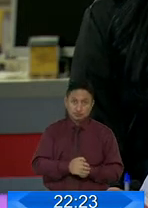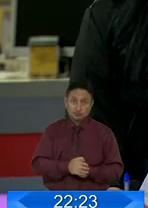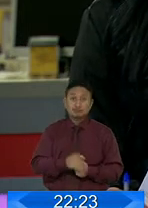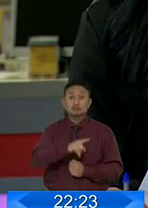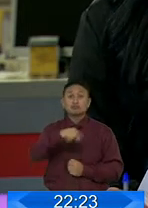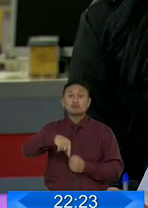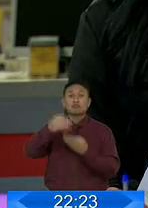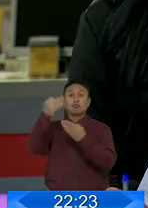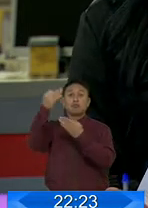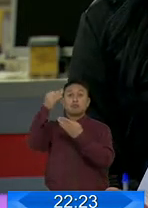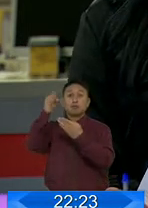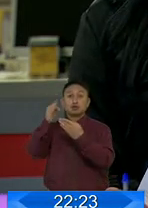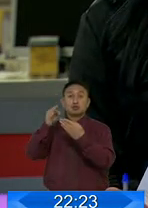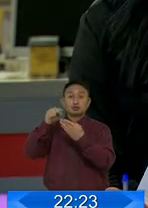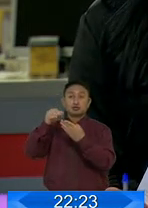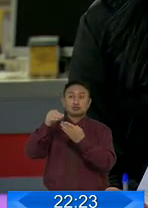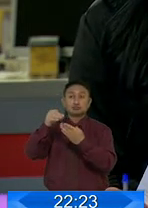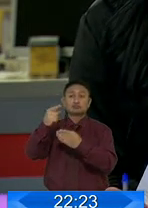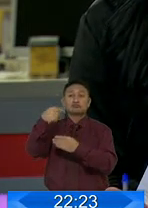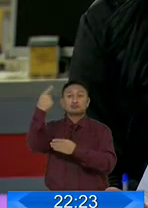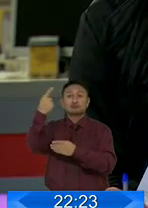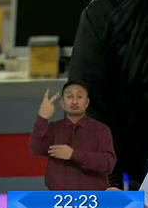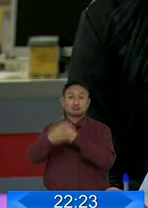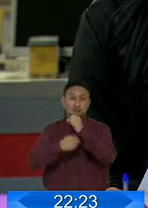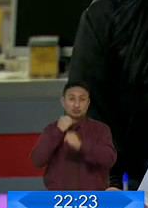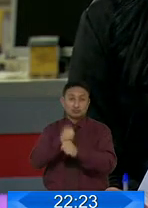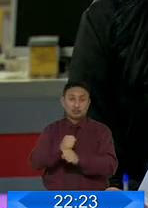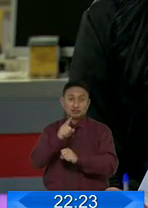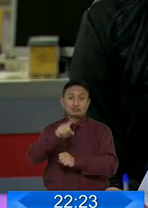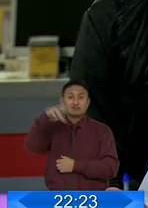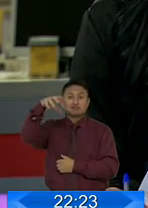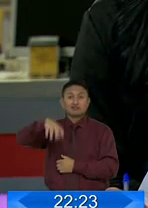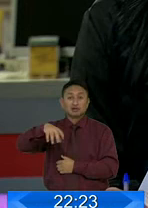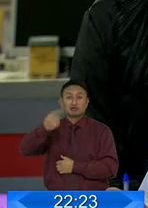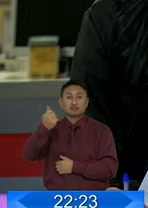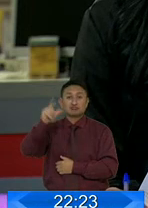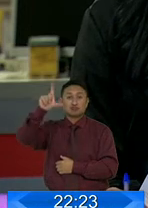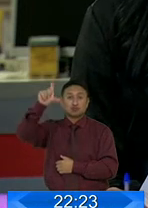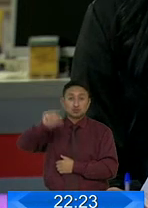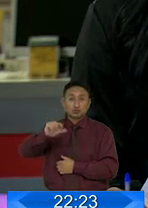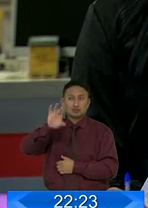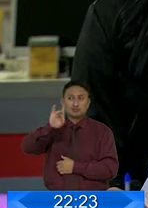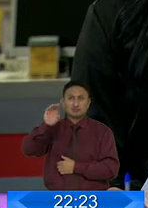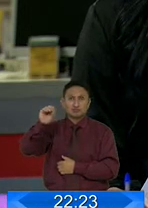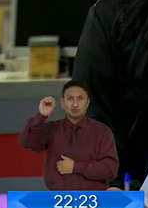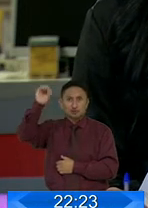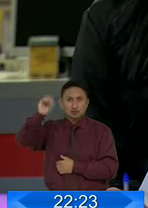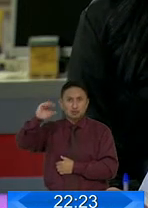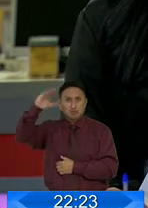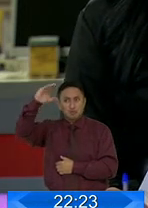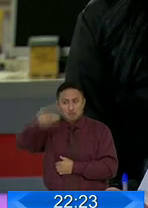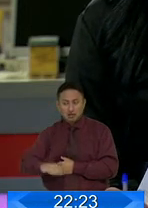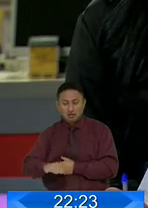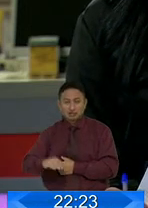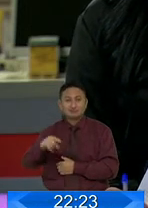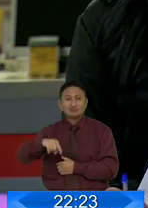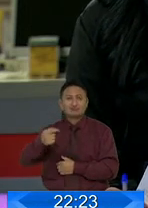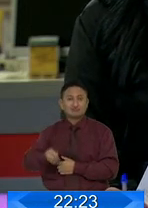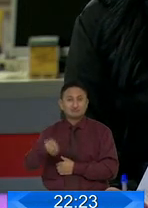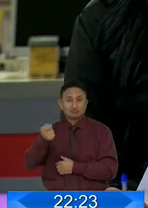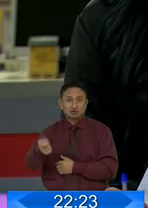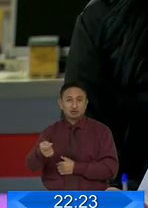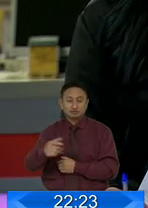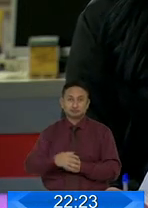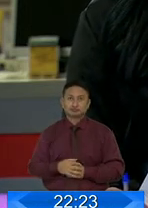el presupuesto general para los 2 siguientes años, el Estado redujera en más del 80% los recursos destinados para